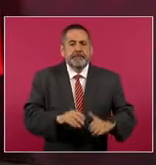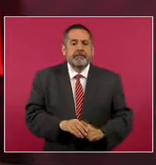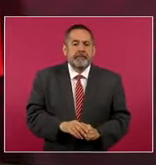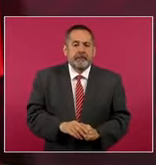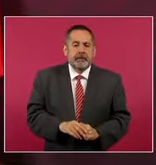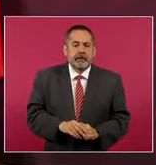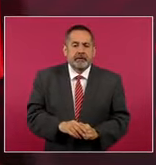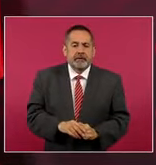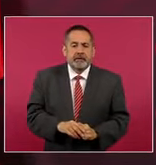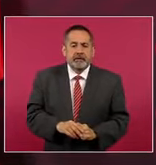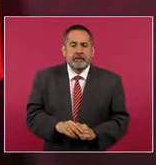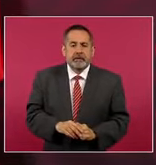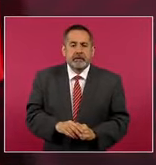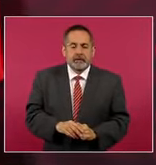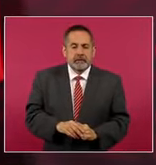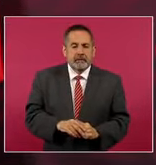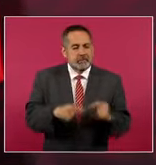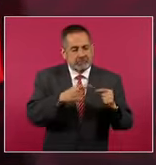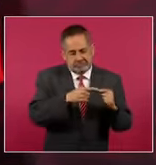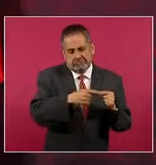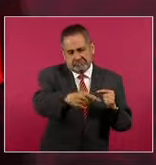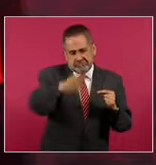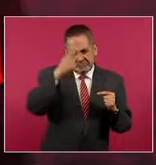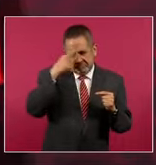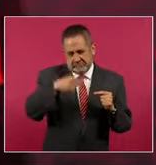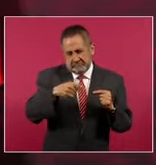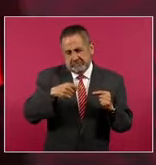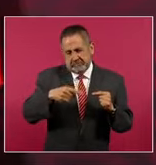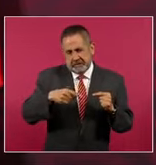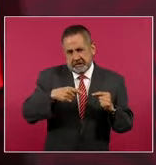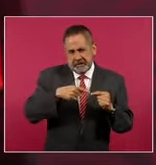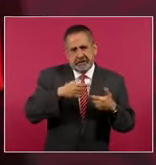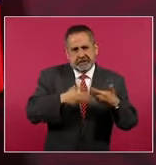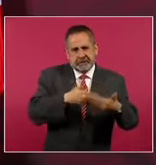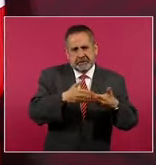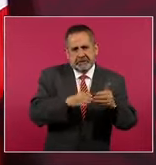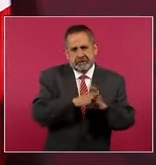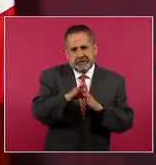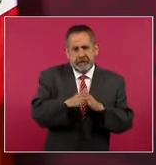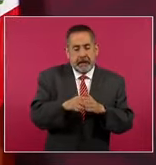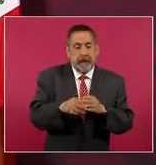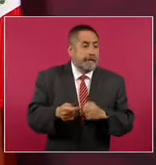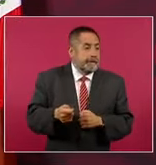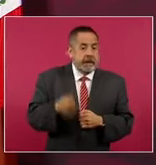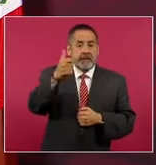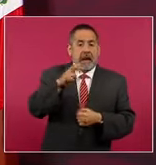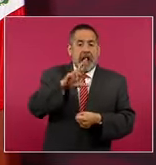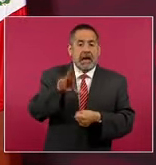1824 para normar el desarrollo de la Primera República